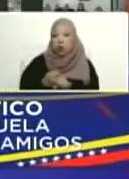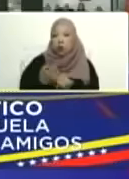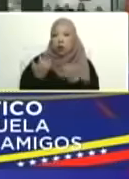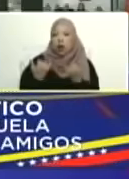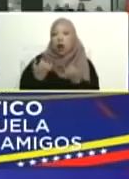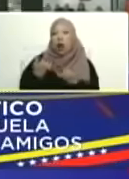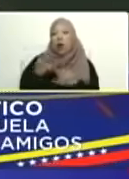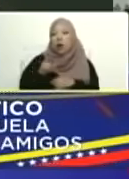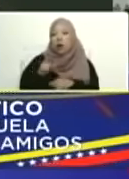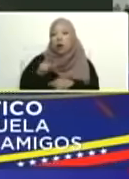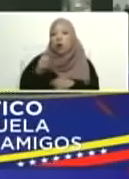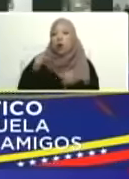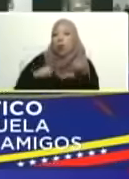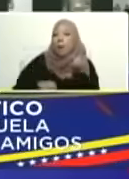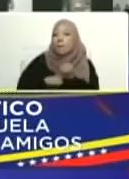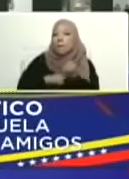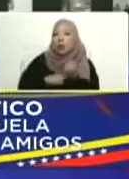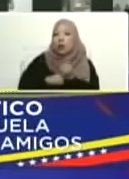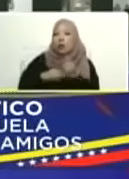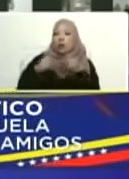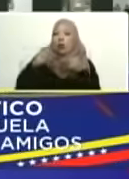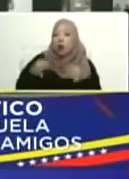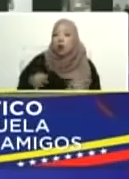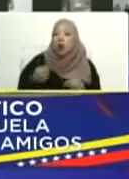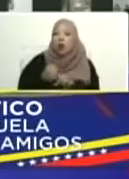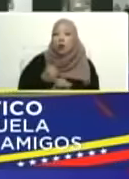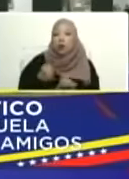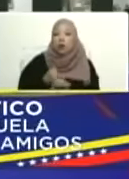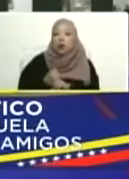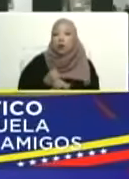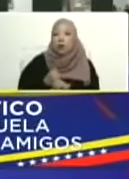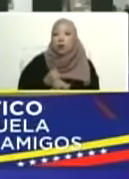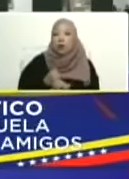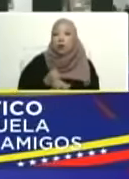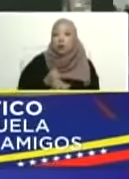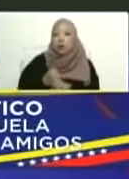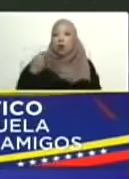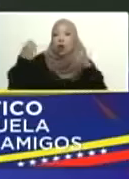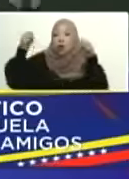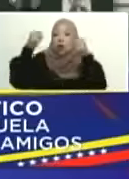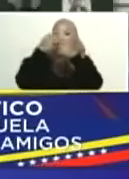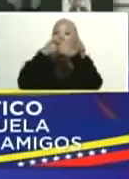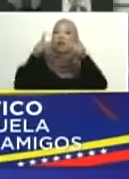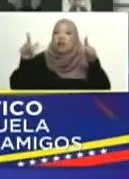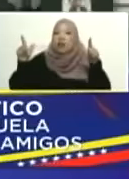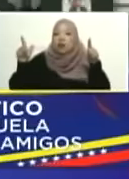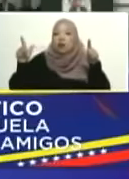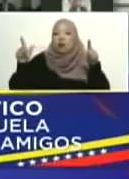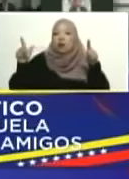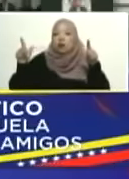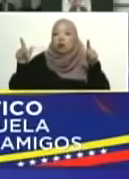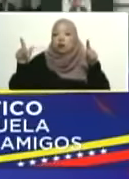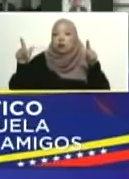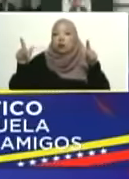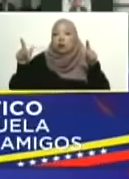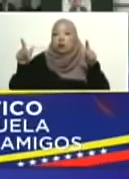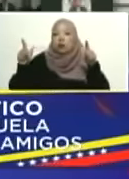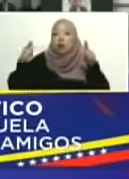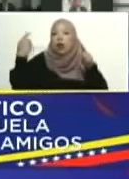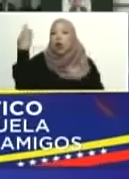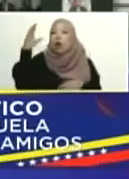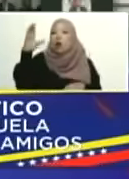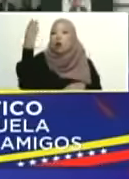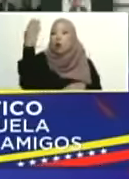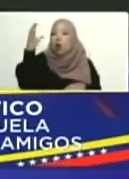auge, apogeo, consolidación del Ejército Libertador, de la Gran